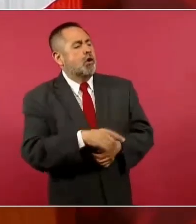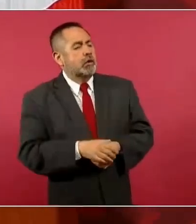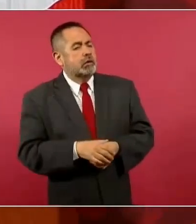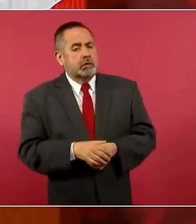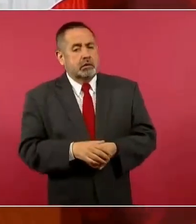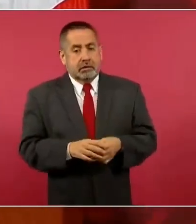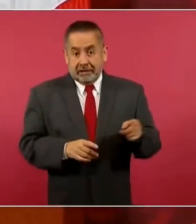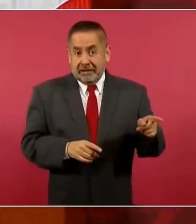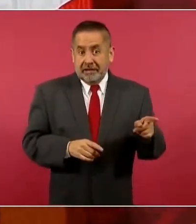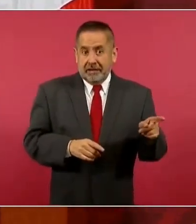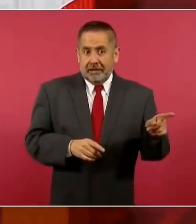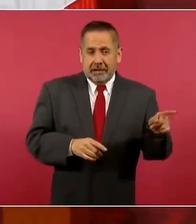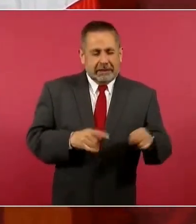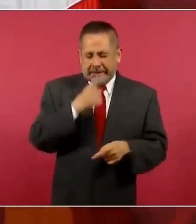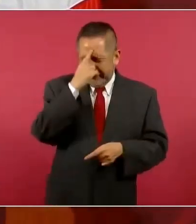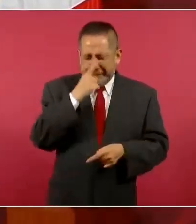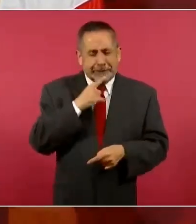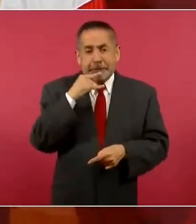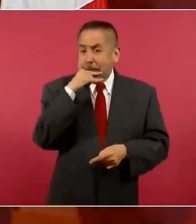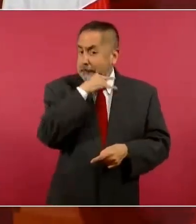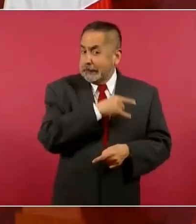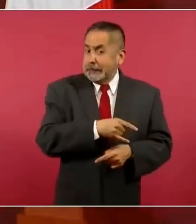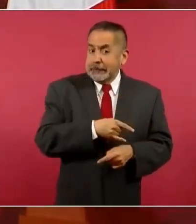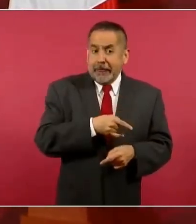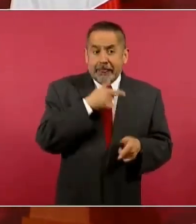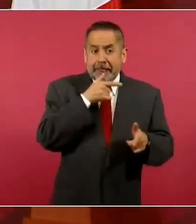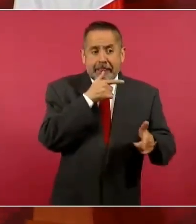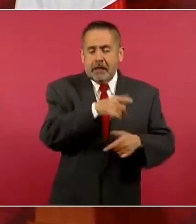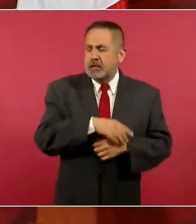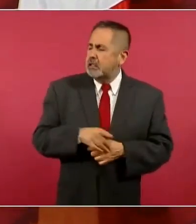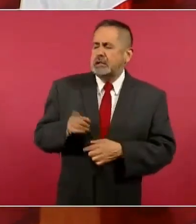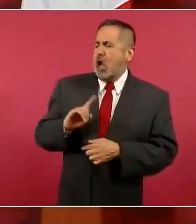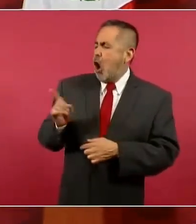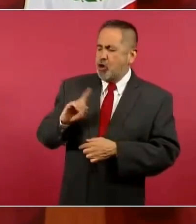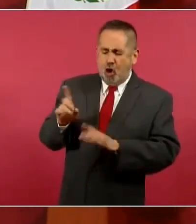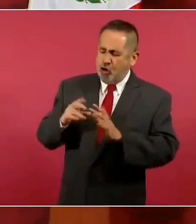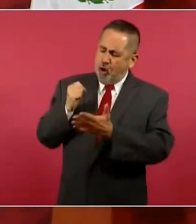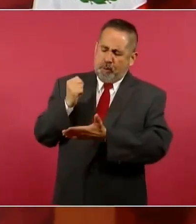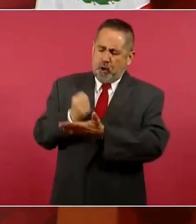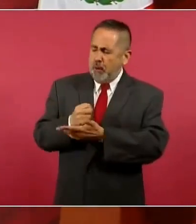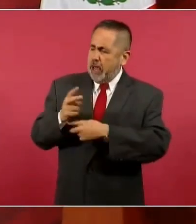Y me dice el muy cínico, no.